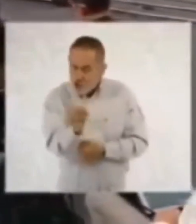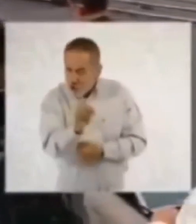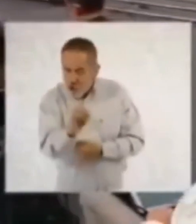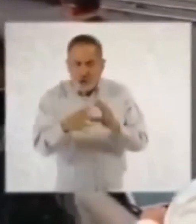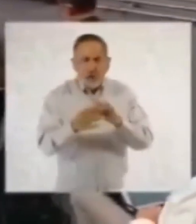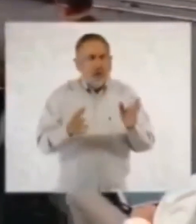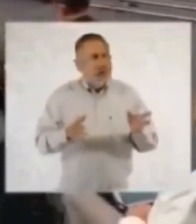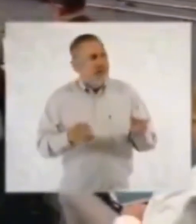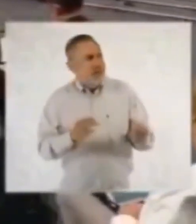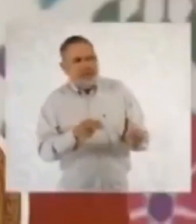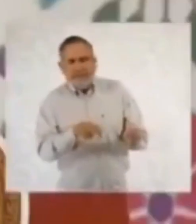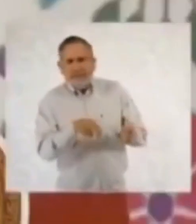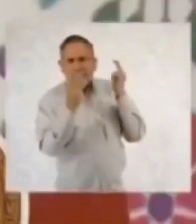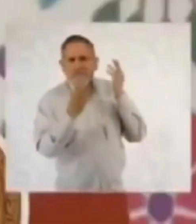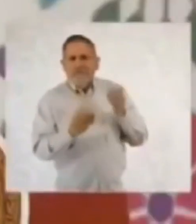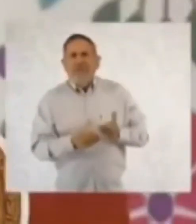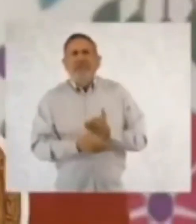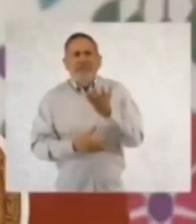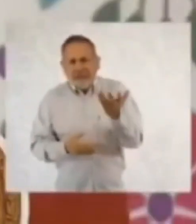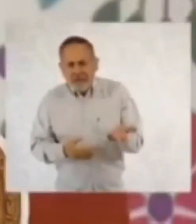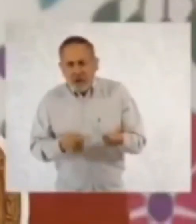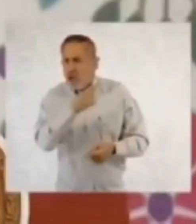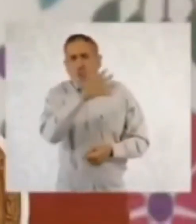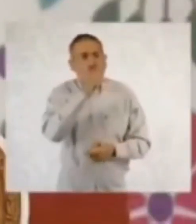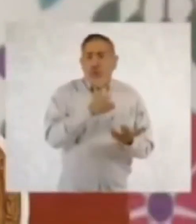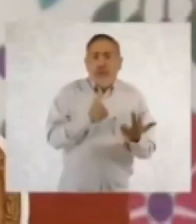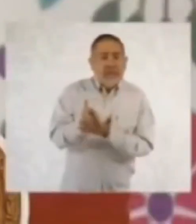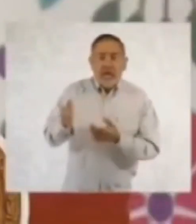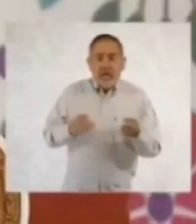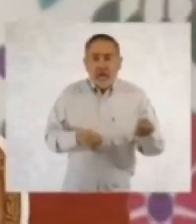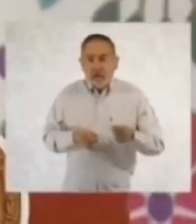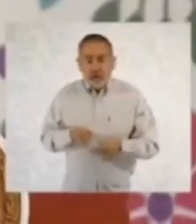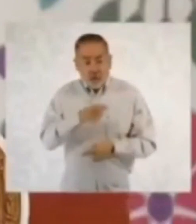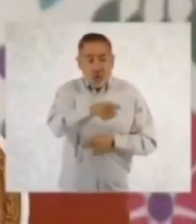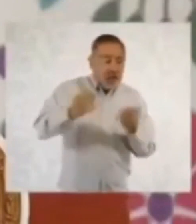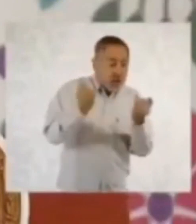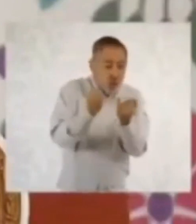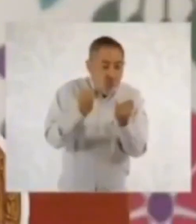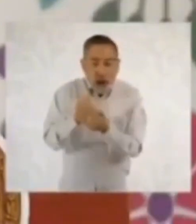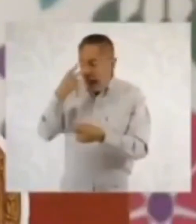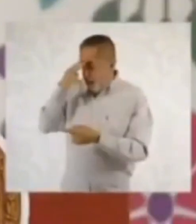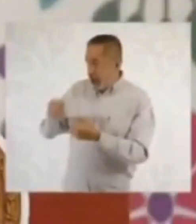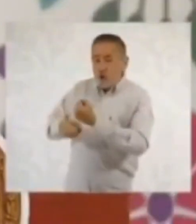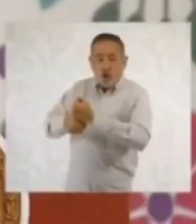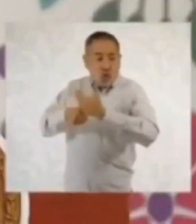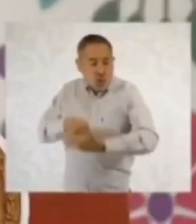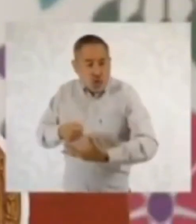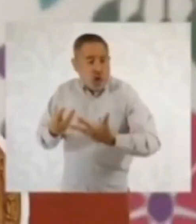la forma de elegir para definir a su poder judicial,